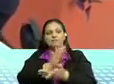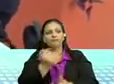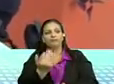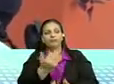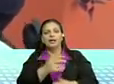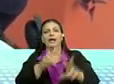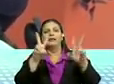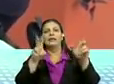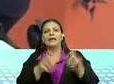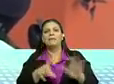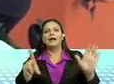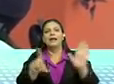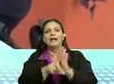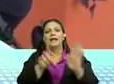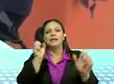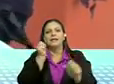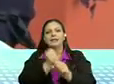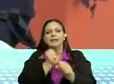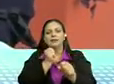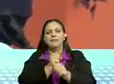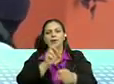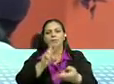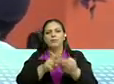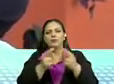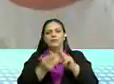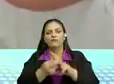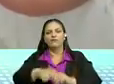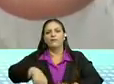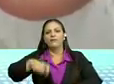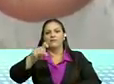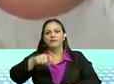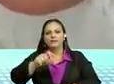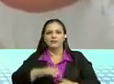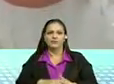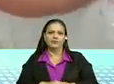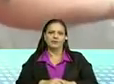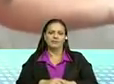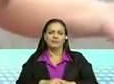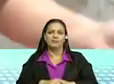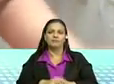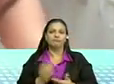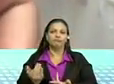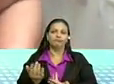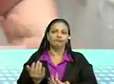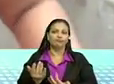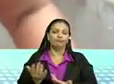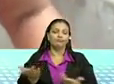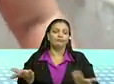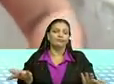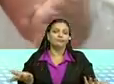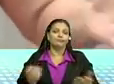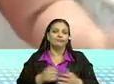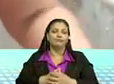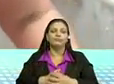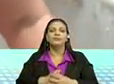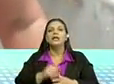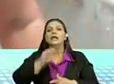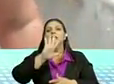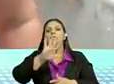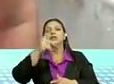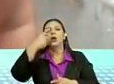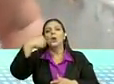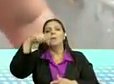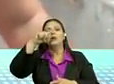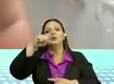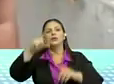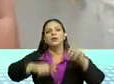laboral que permita poder llegar con nuevas plazas de trabajo. Alrededor de 5 millones de